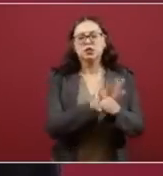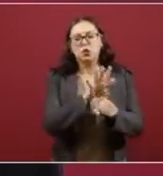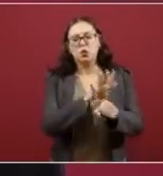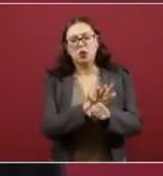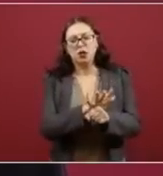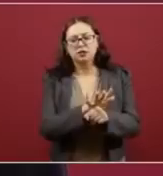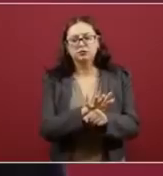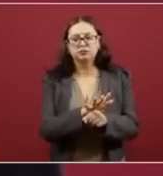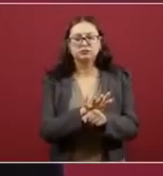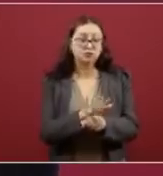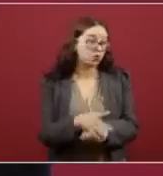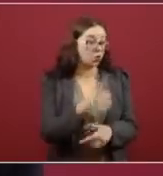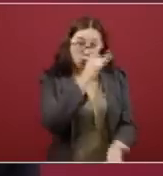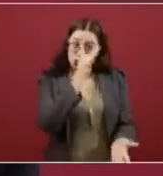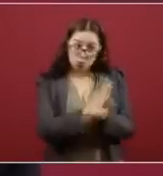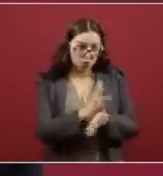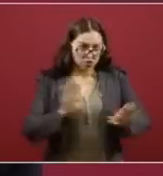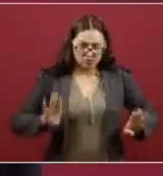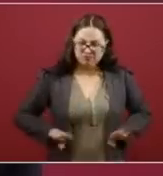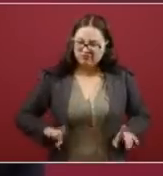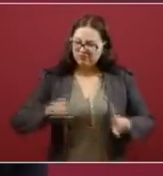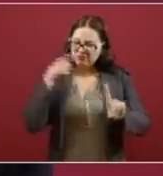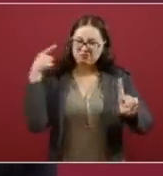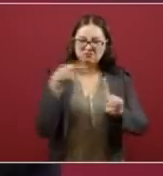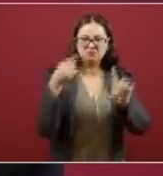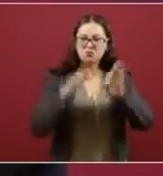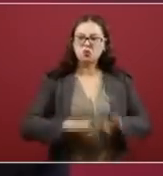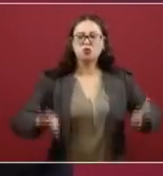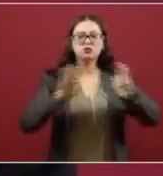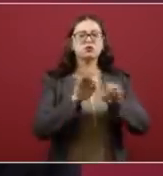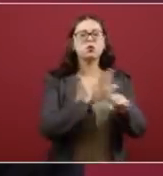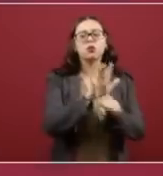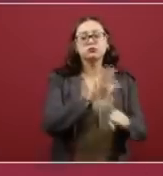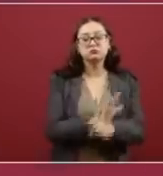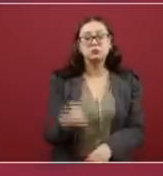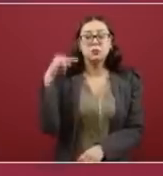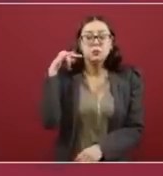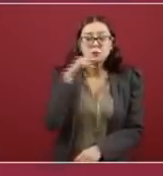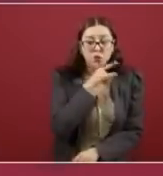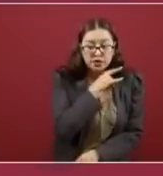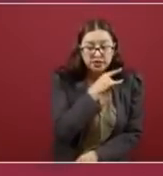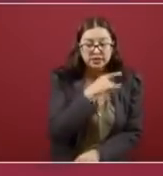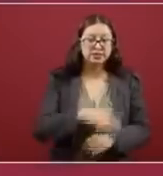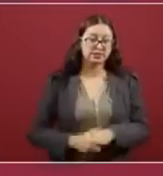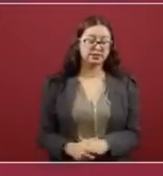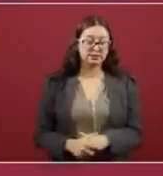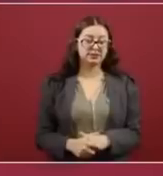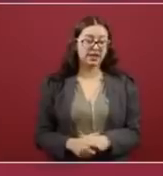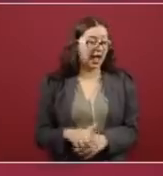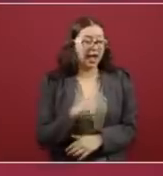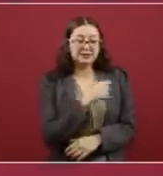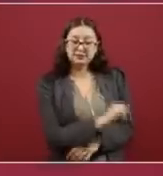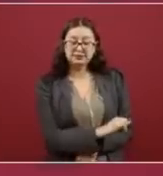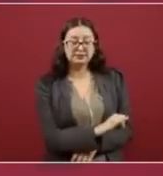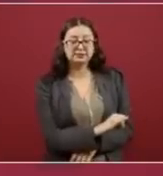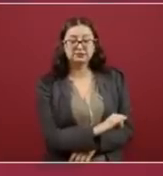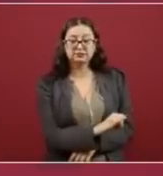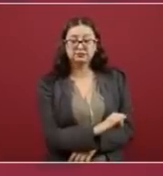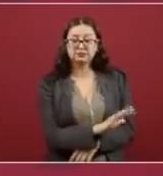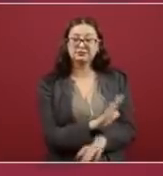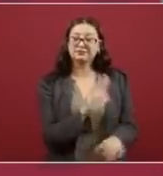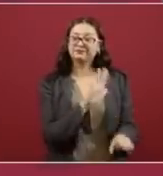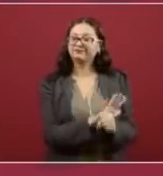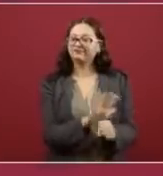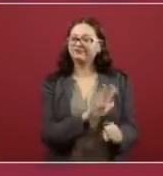y podría decir su única doctrina es la hipocresía entonces este ya